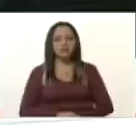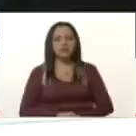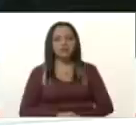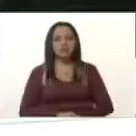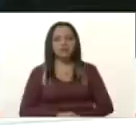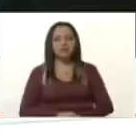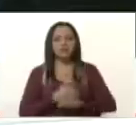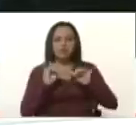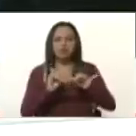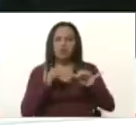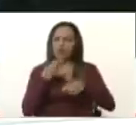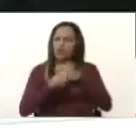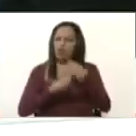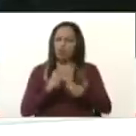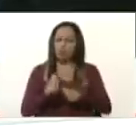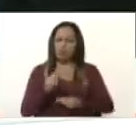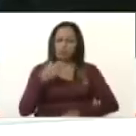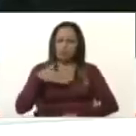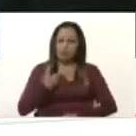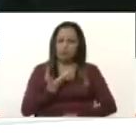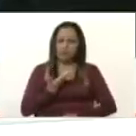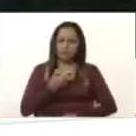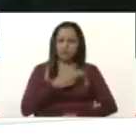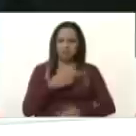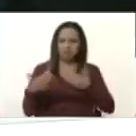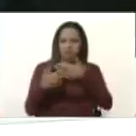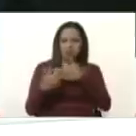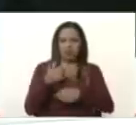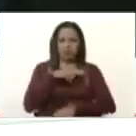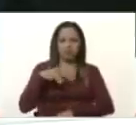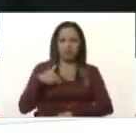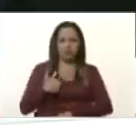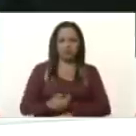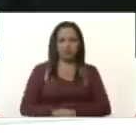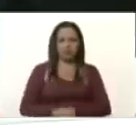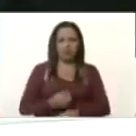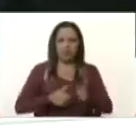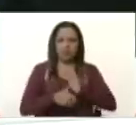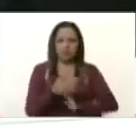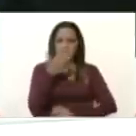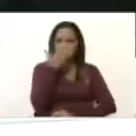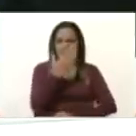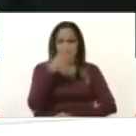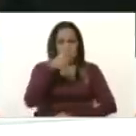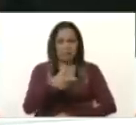¿cómo van a poder con nosotros? Y más nos ponen un imbécil al frente.